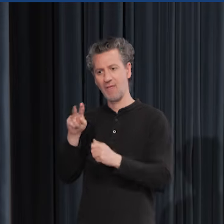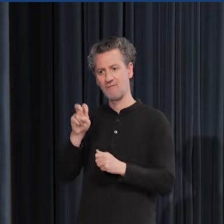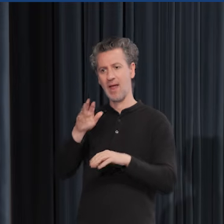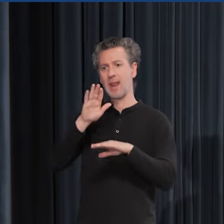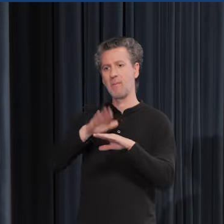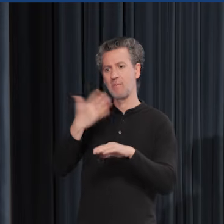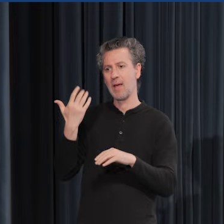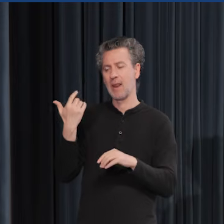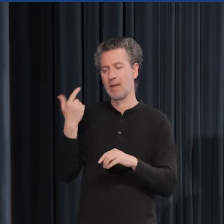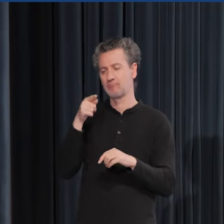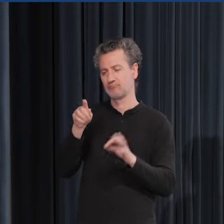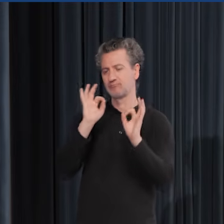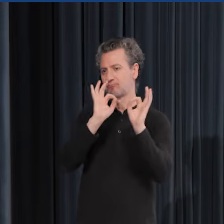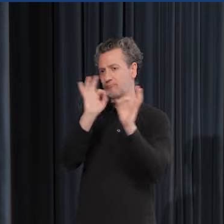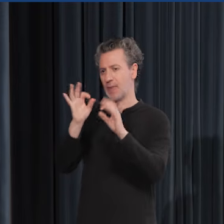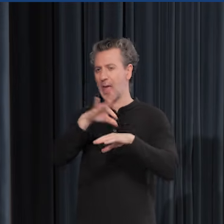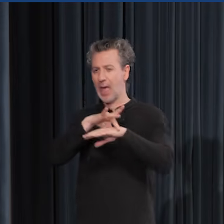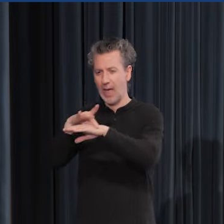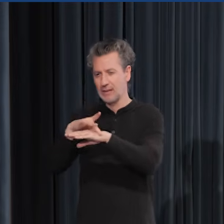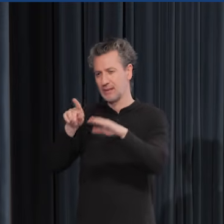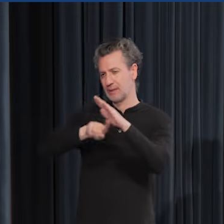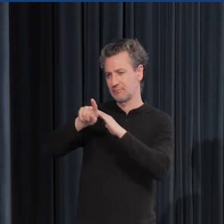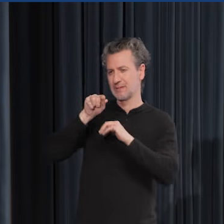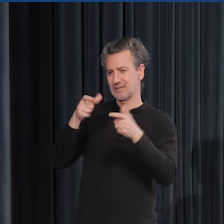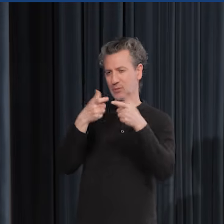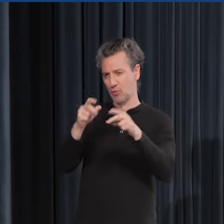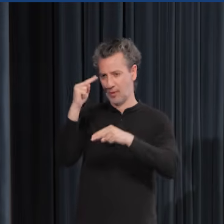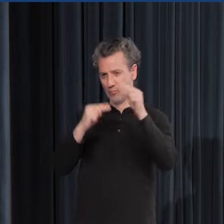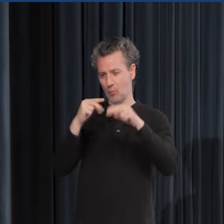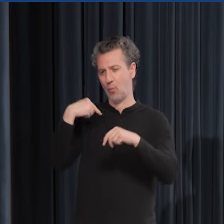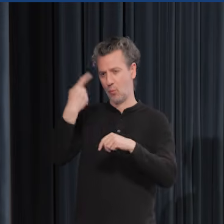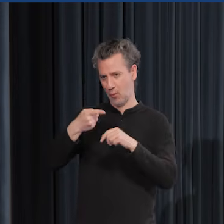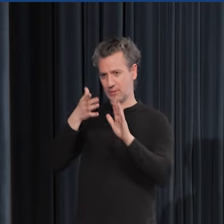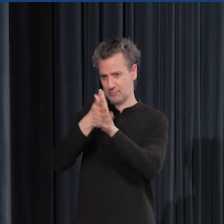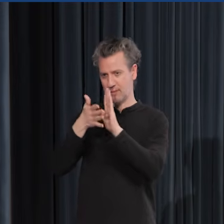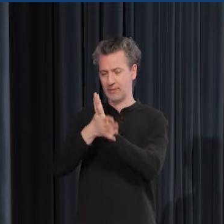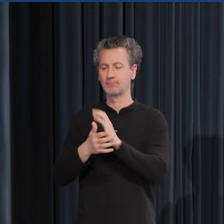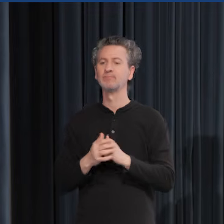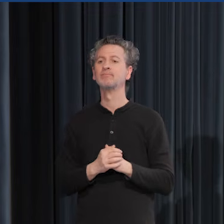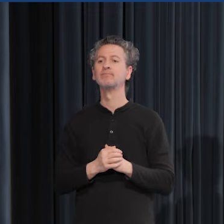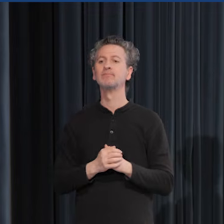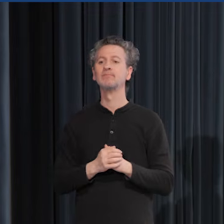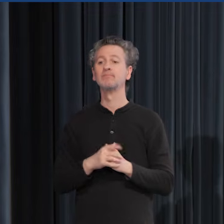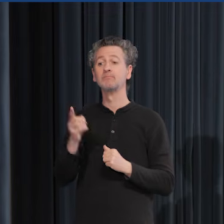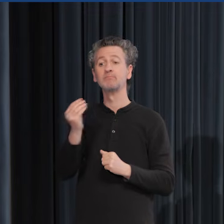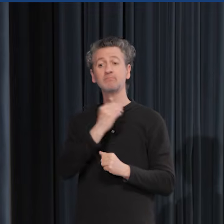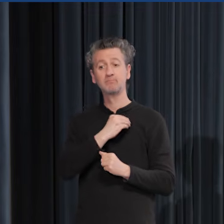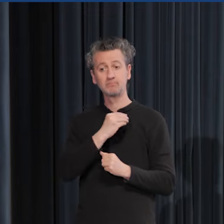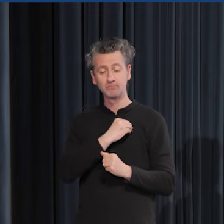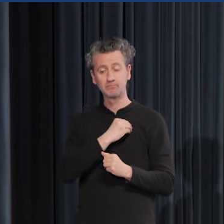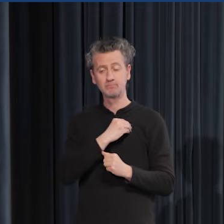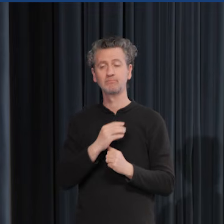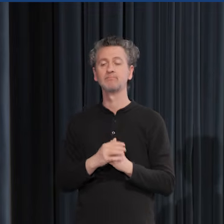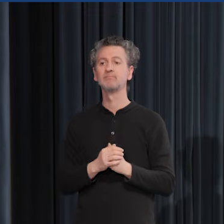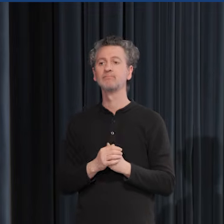agentes del sector de la construcción, como luego explicaré más adelante. En cuanto a tu pregunta, por ejemplo,